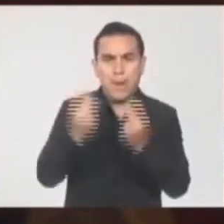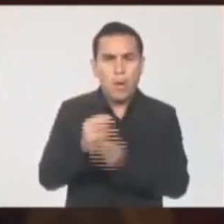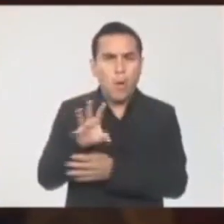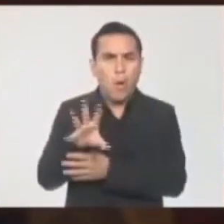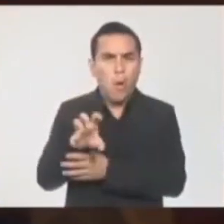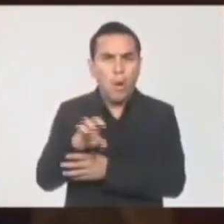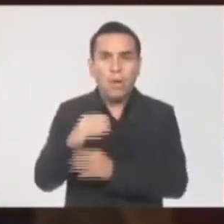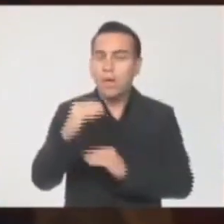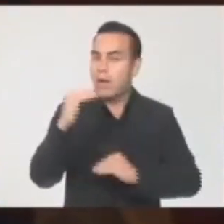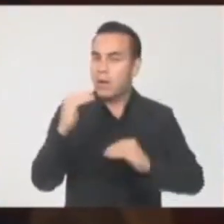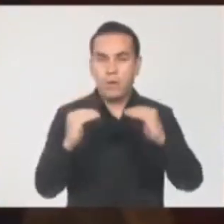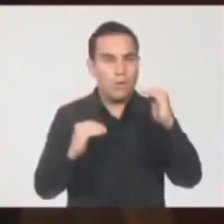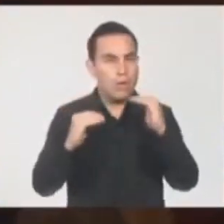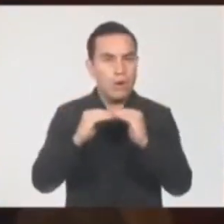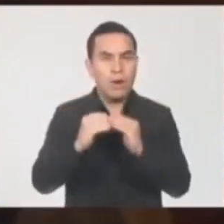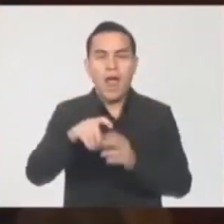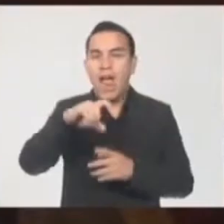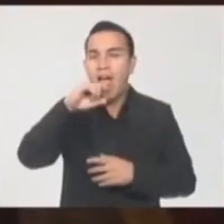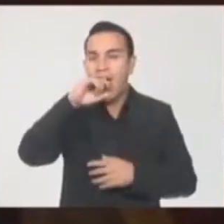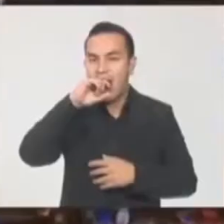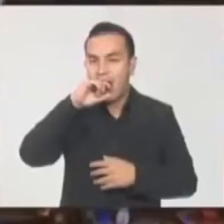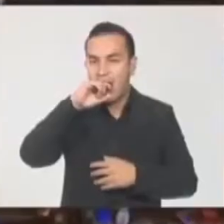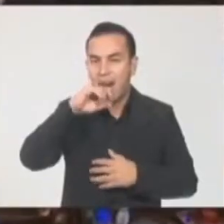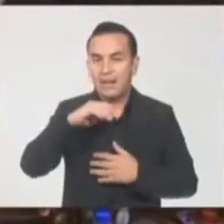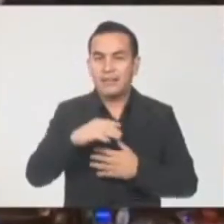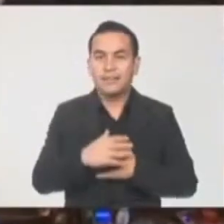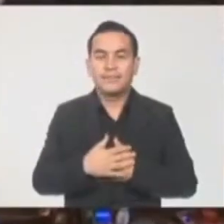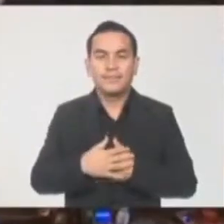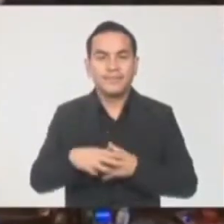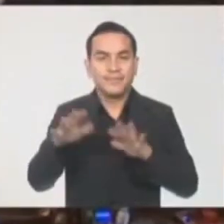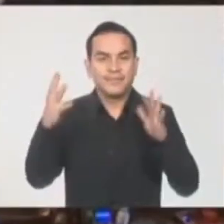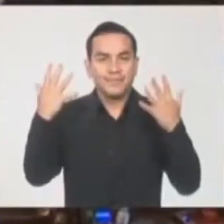la desigualdad y en la pobreza.